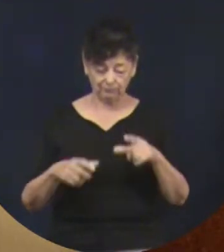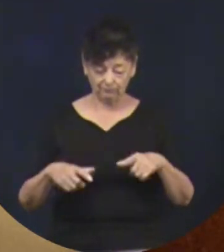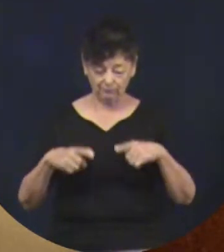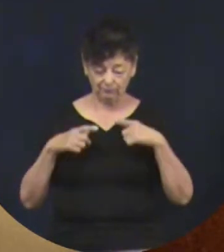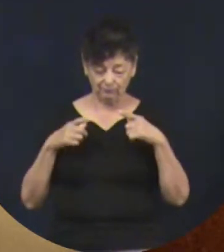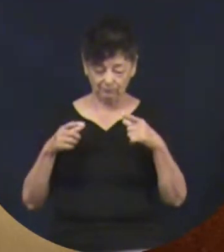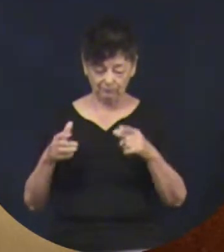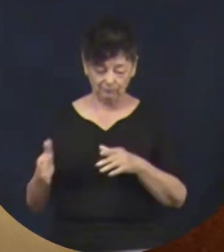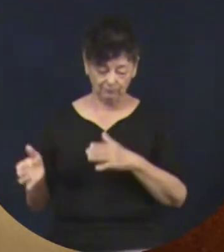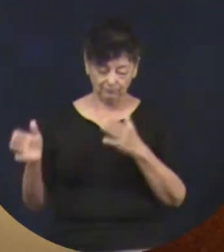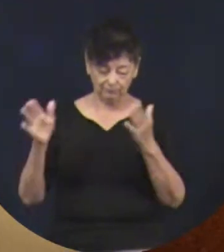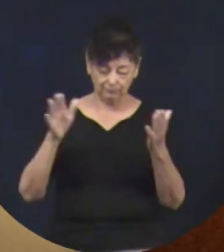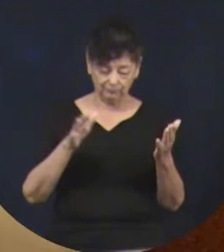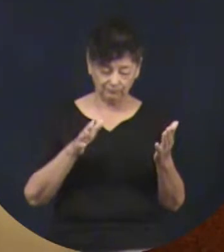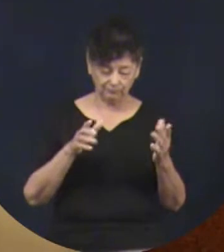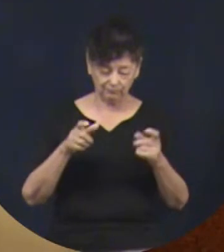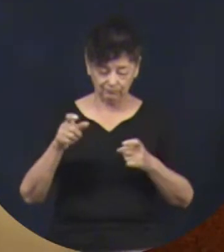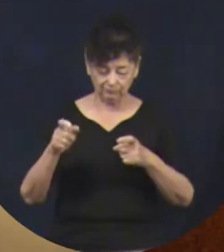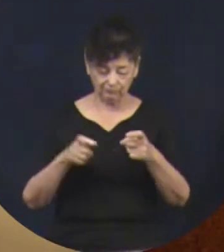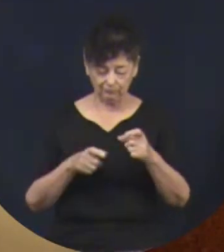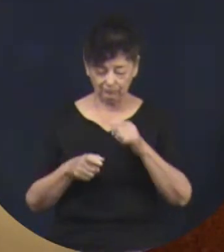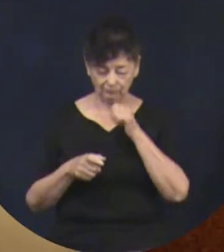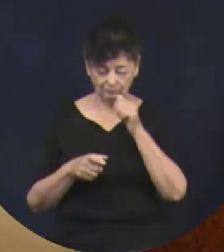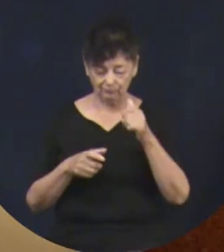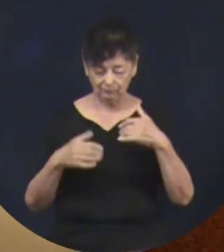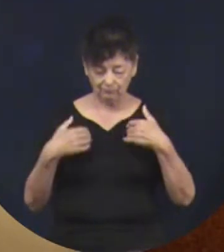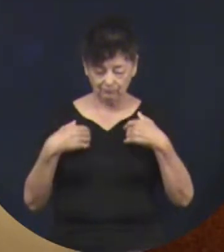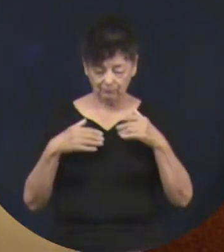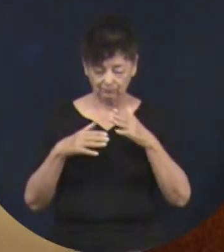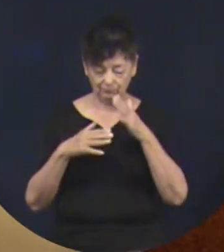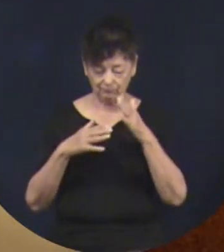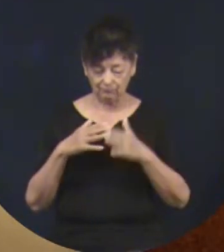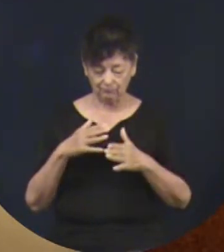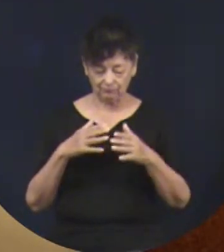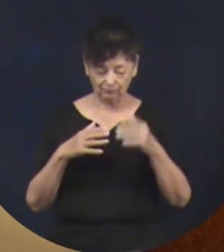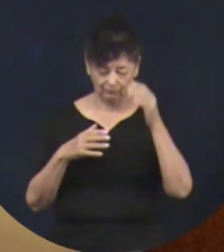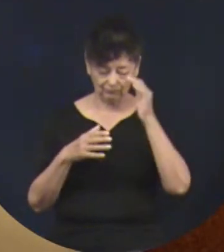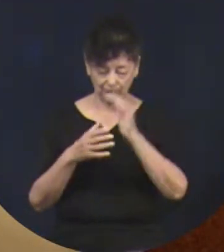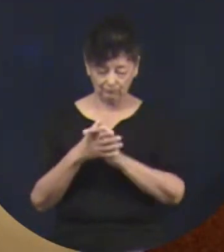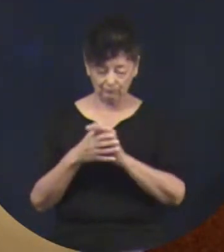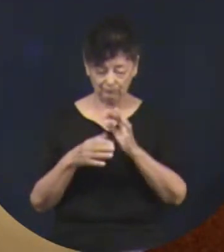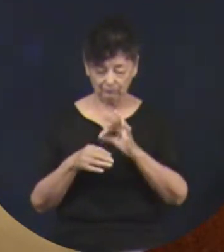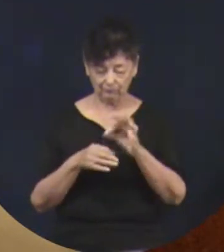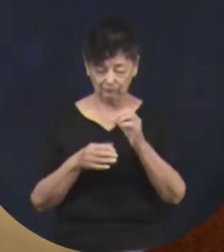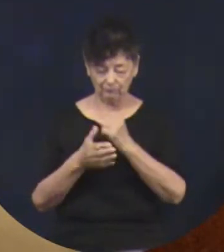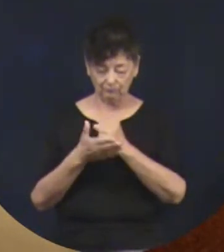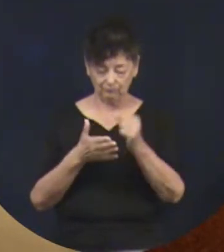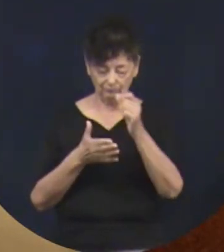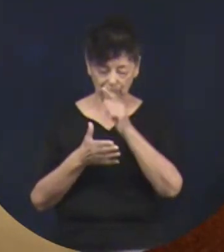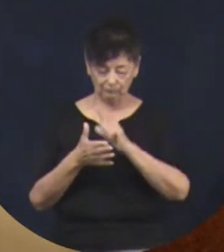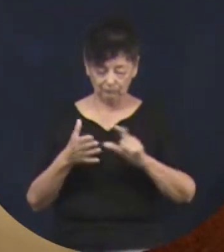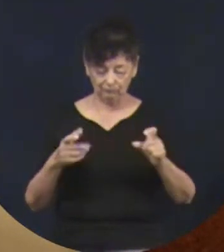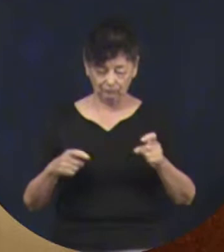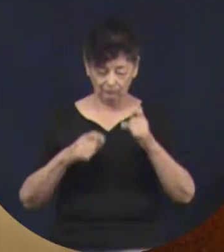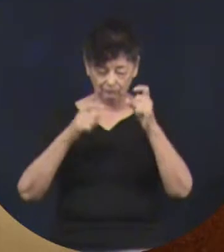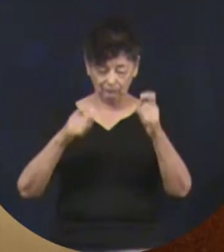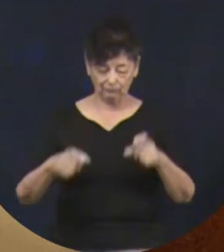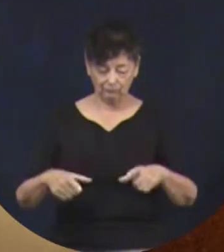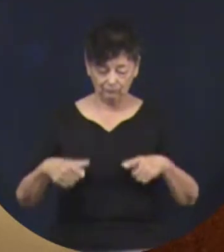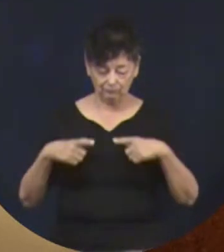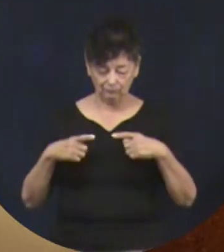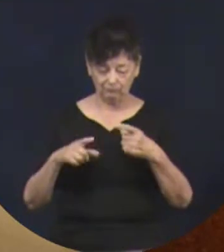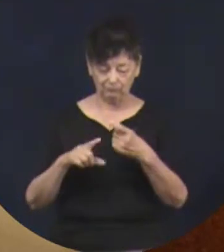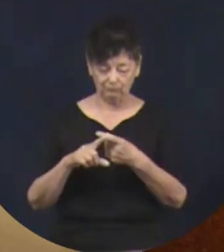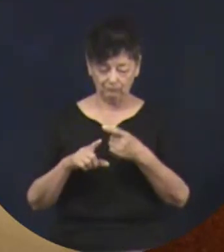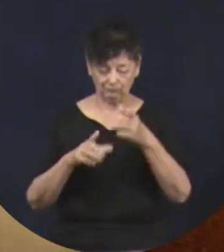vivos y muertos, y su reino no tendrá fin. Creo en el Espíritu Santo, Señor y Dador de vida,